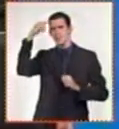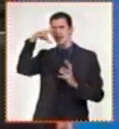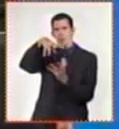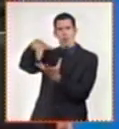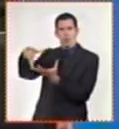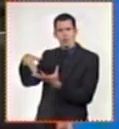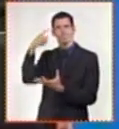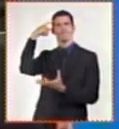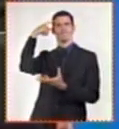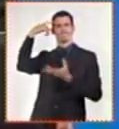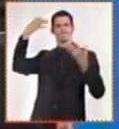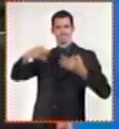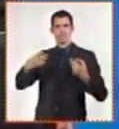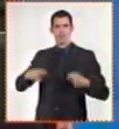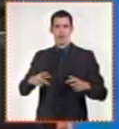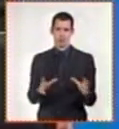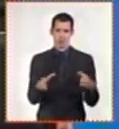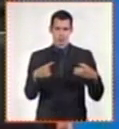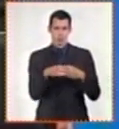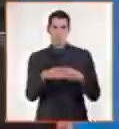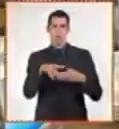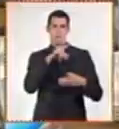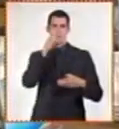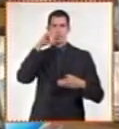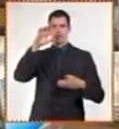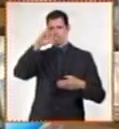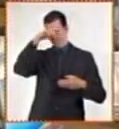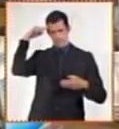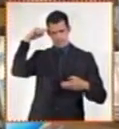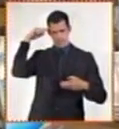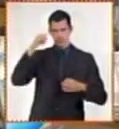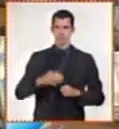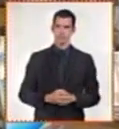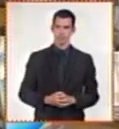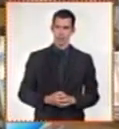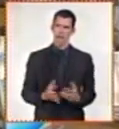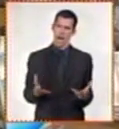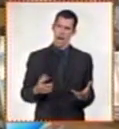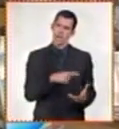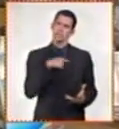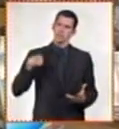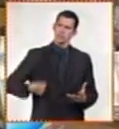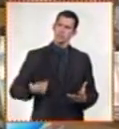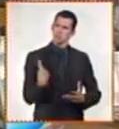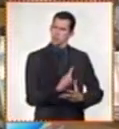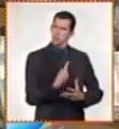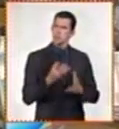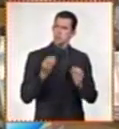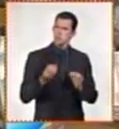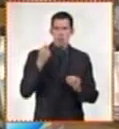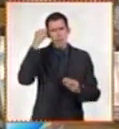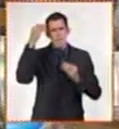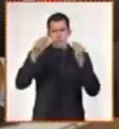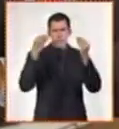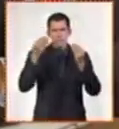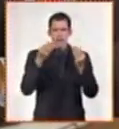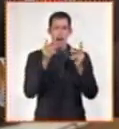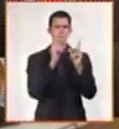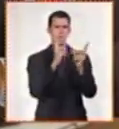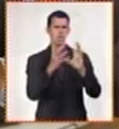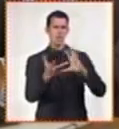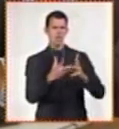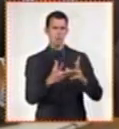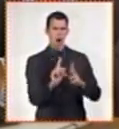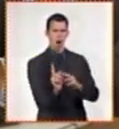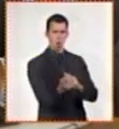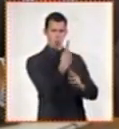En cuanto a China, somos un firme partidario y promotor activo de la multipolarización mundial y